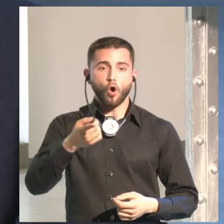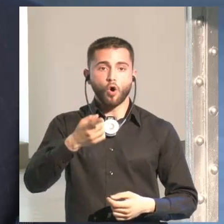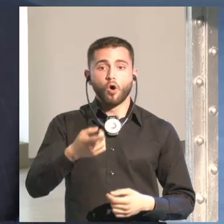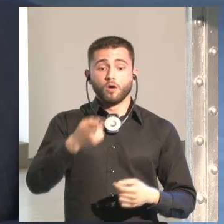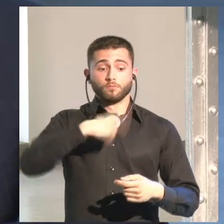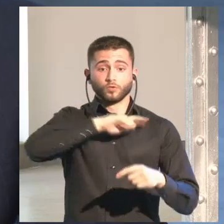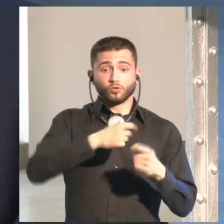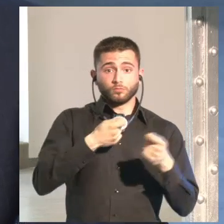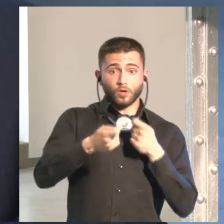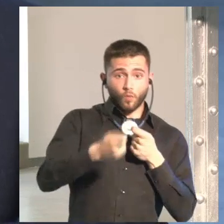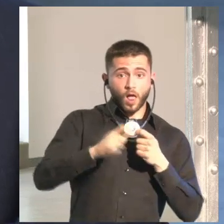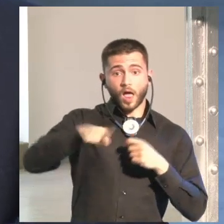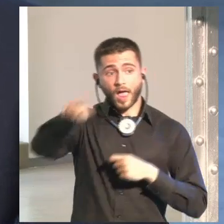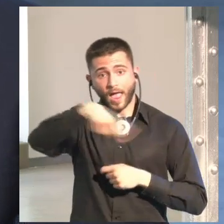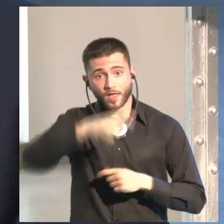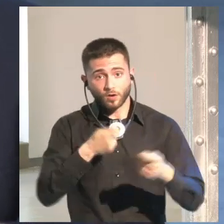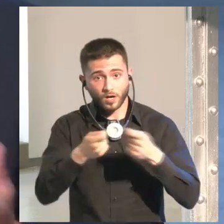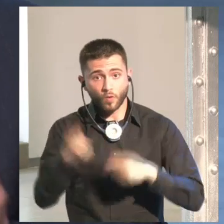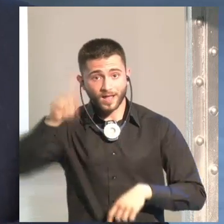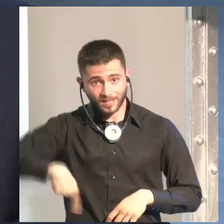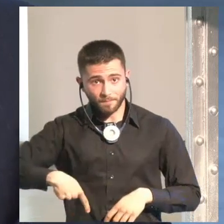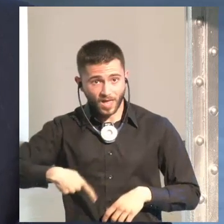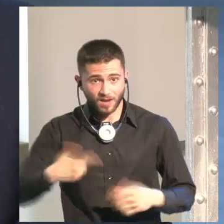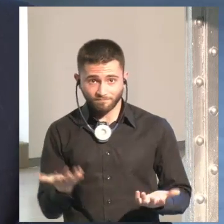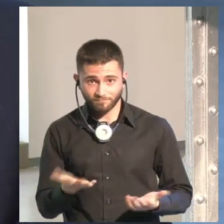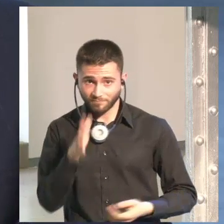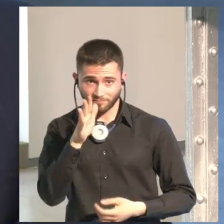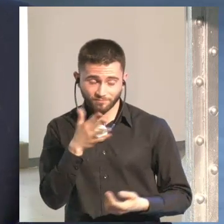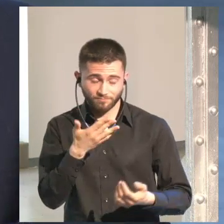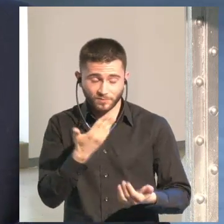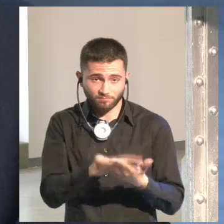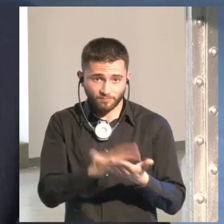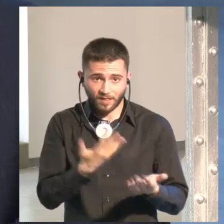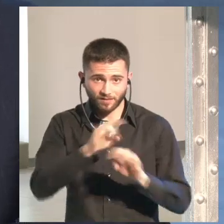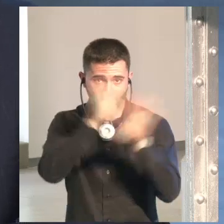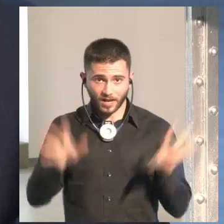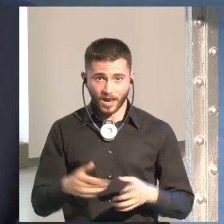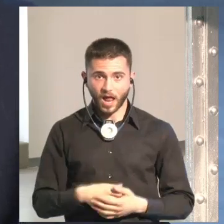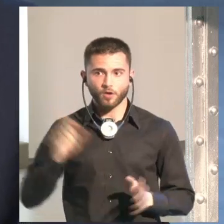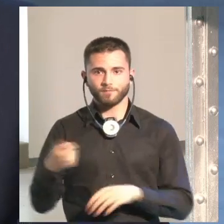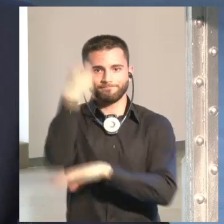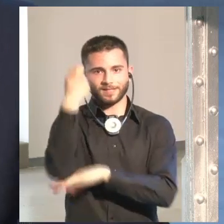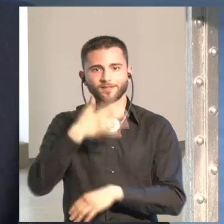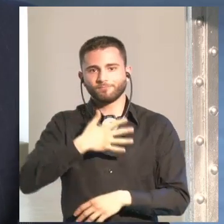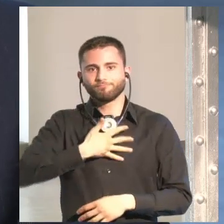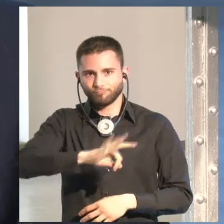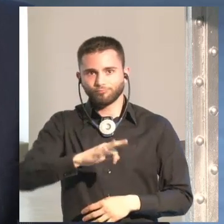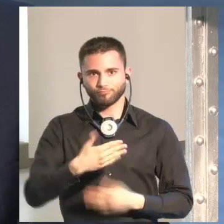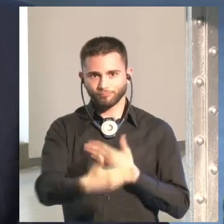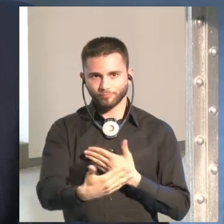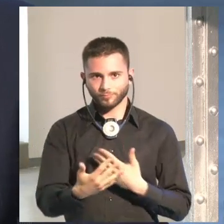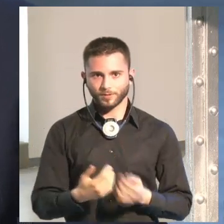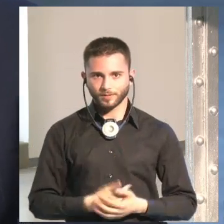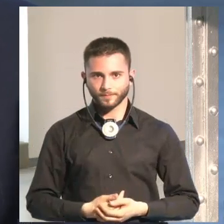regulas a ellos. Esto es una demanda muy sencilla y muy clara, y yo creo que es una fórmula para el éxito que puede tener bastante sentido. Pero lo